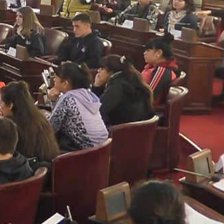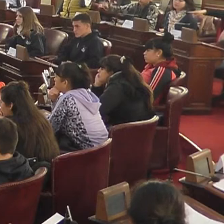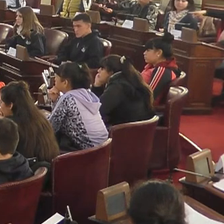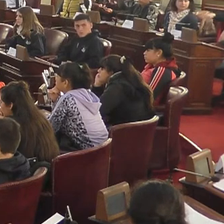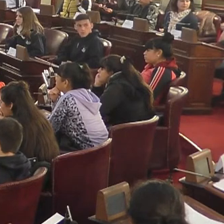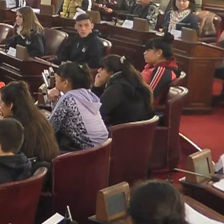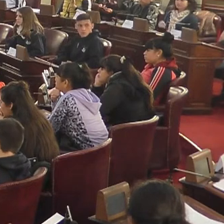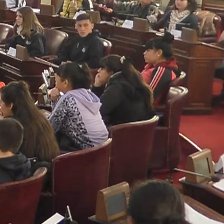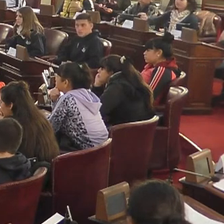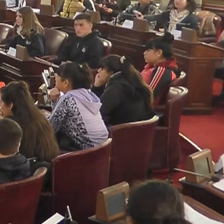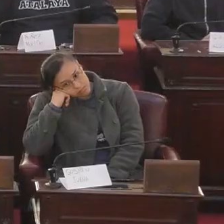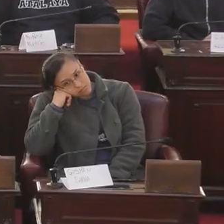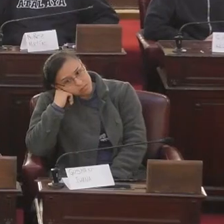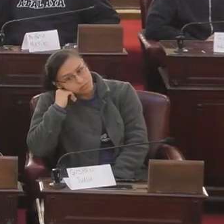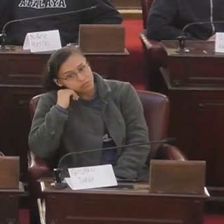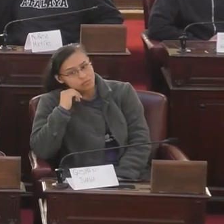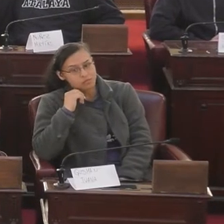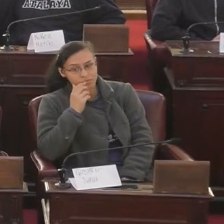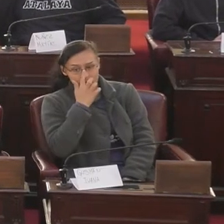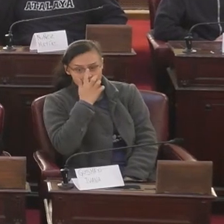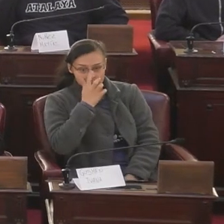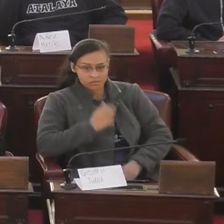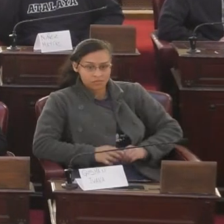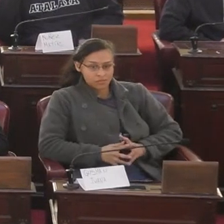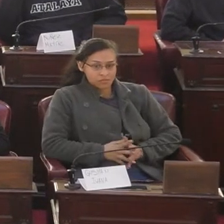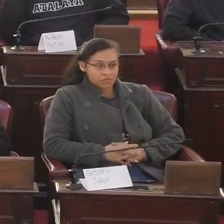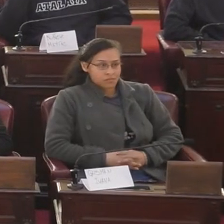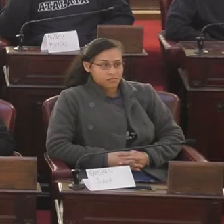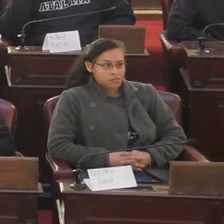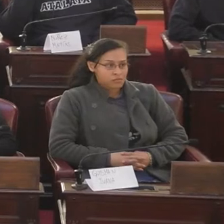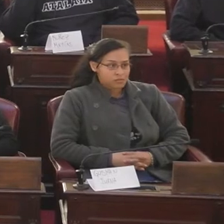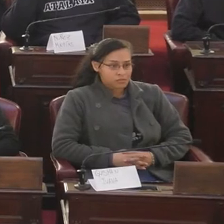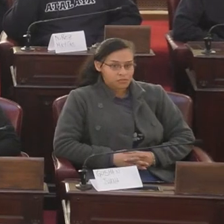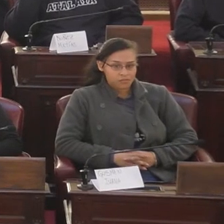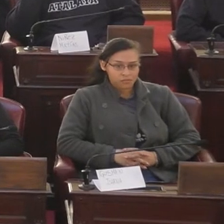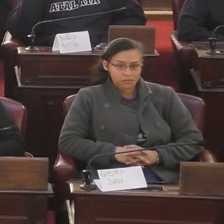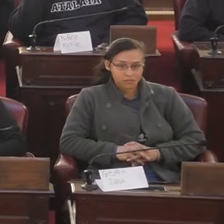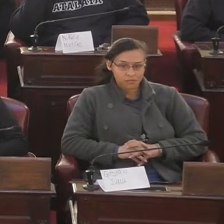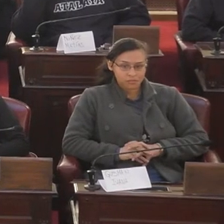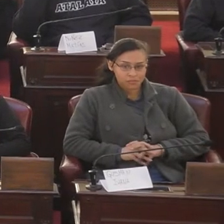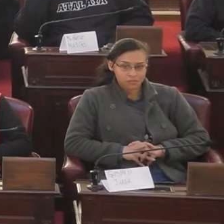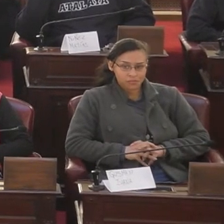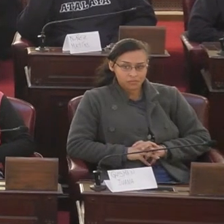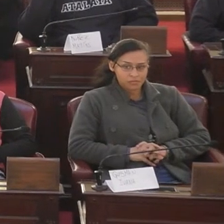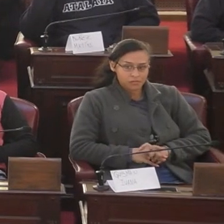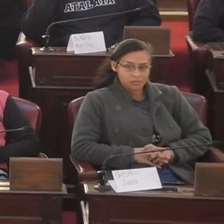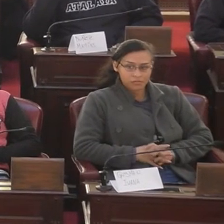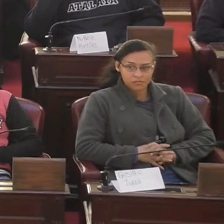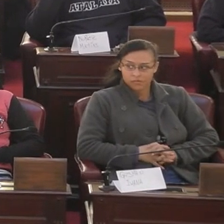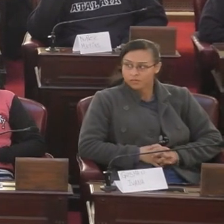Lisandro Vallejos. Camila Bianchi. Miriam Escobar. Walter